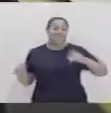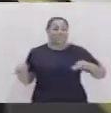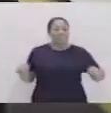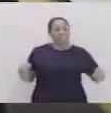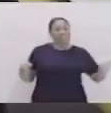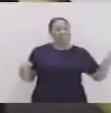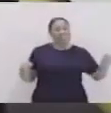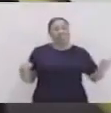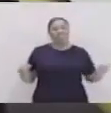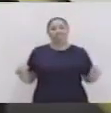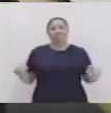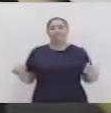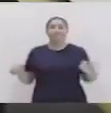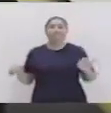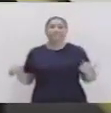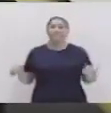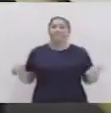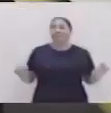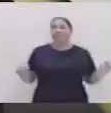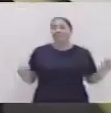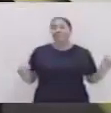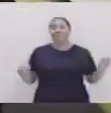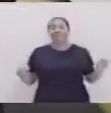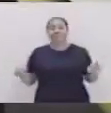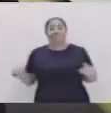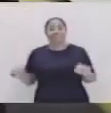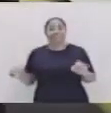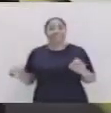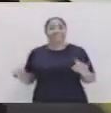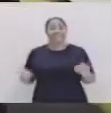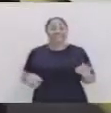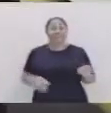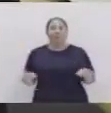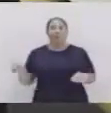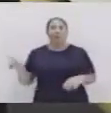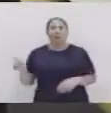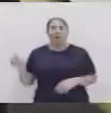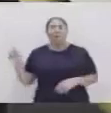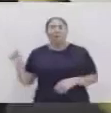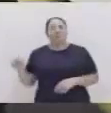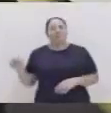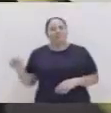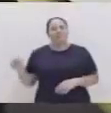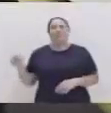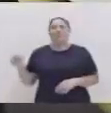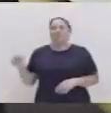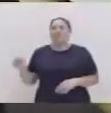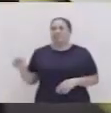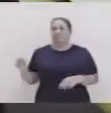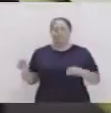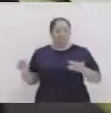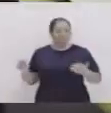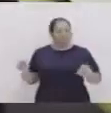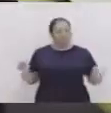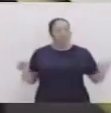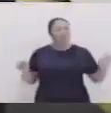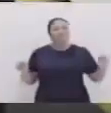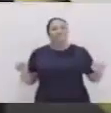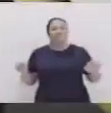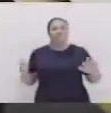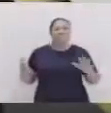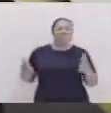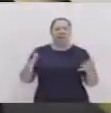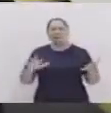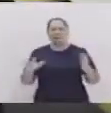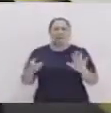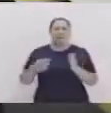Sí. esos círculos y ese vaivén del